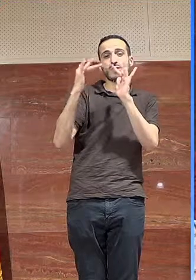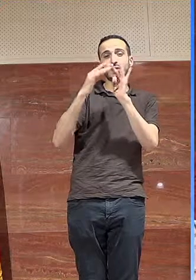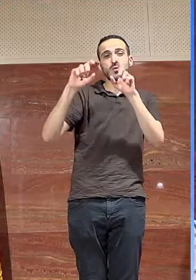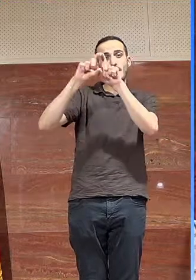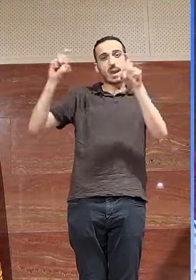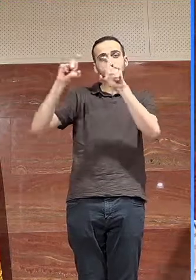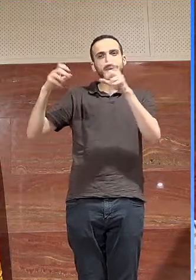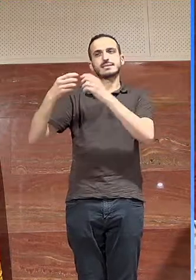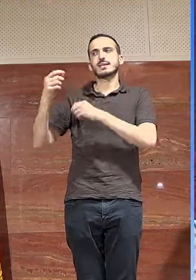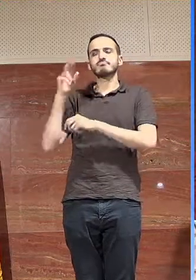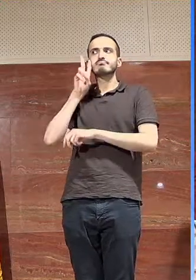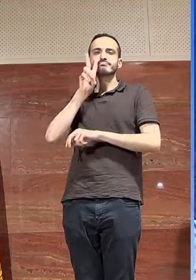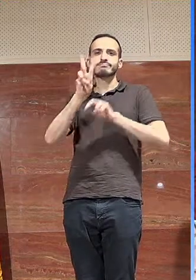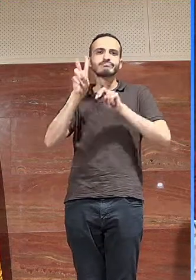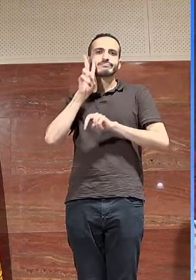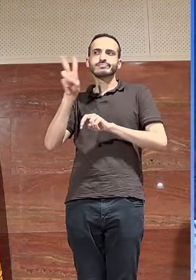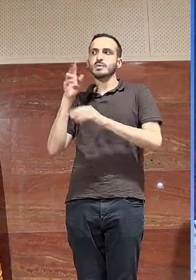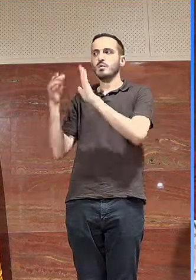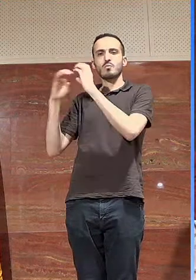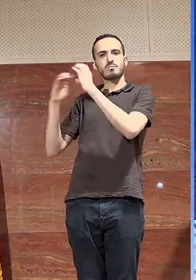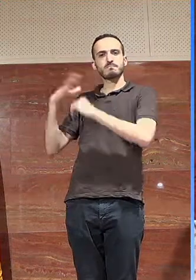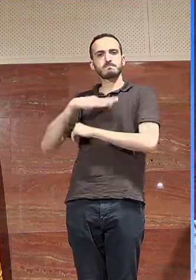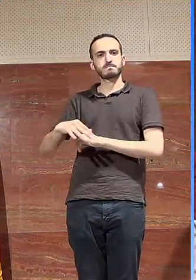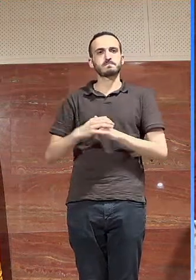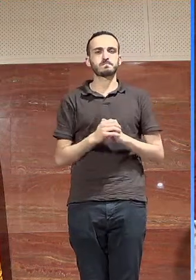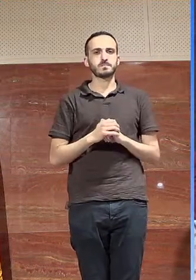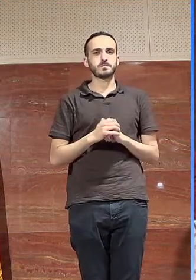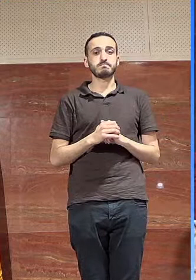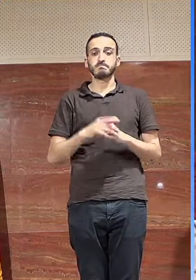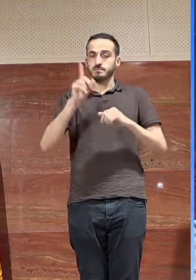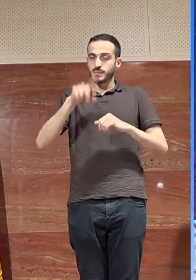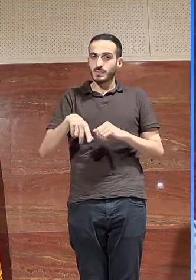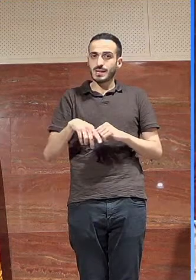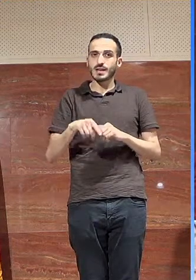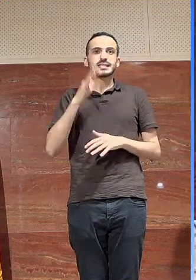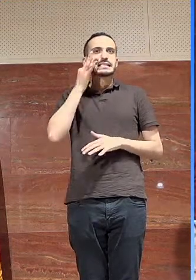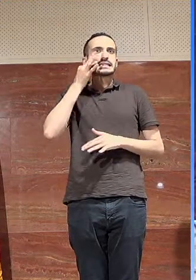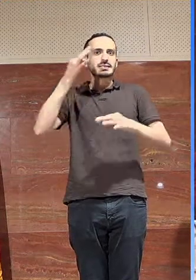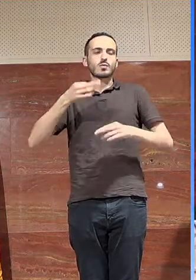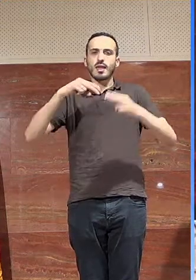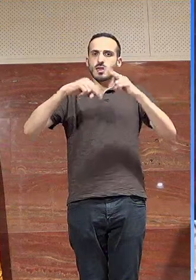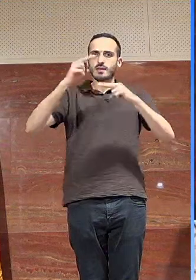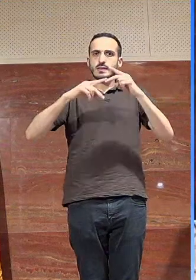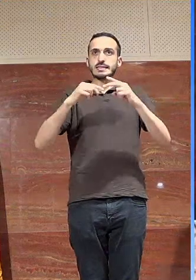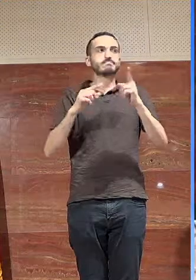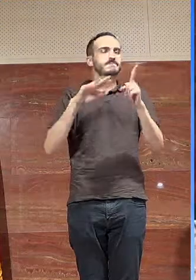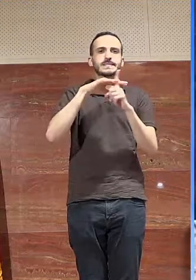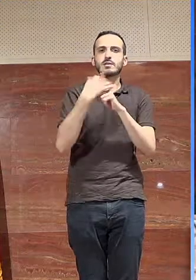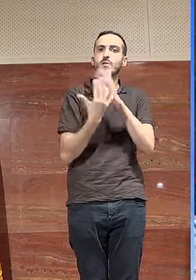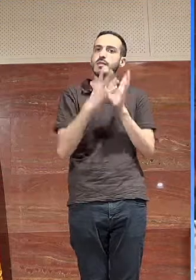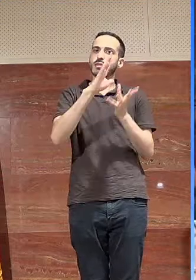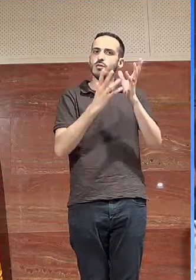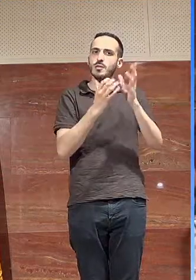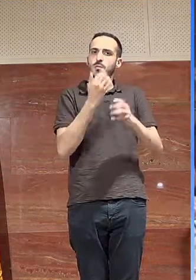manifiestan una gran preocupación por todo lo que tiene que ver con la seguridad en los edificios en caso de incendio, ¿no? Normalmente